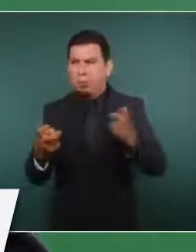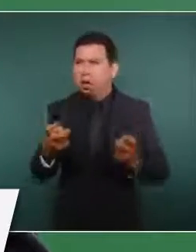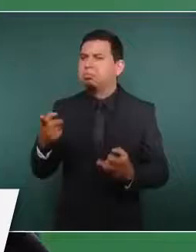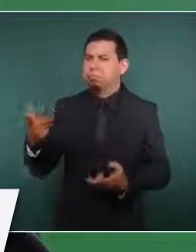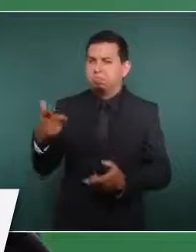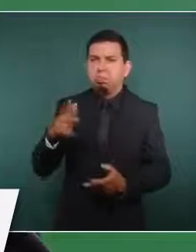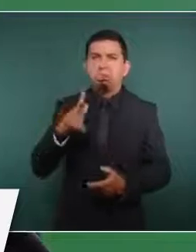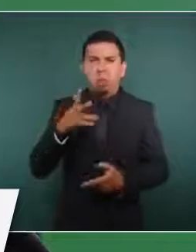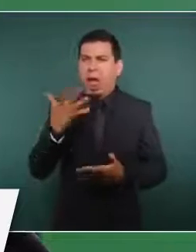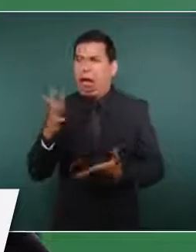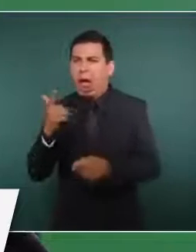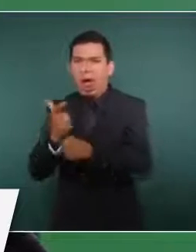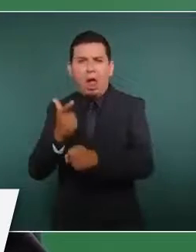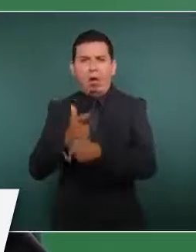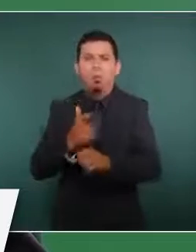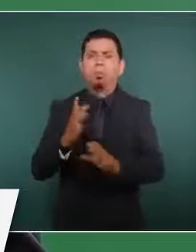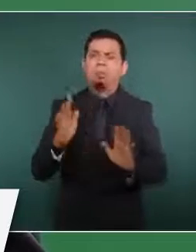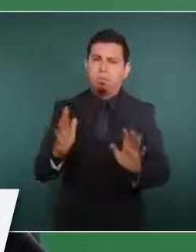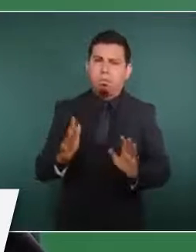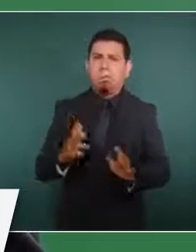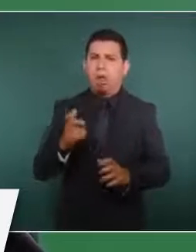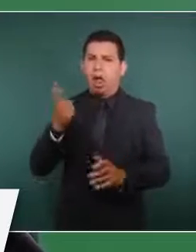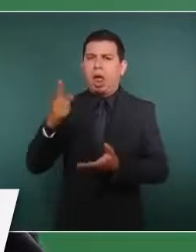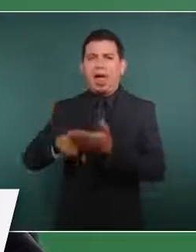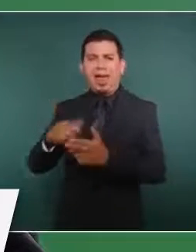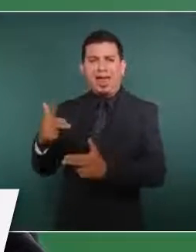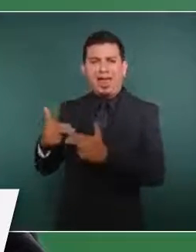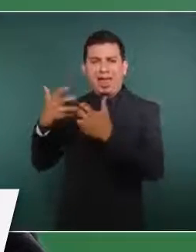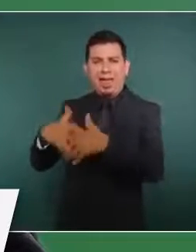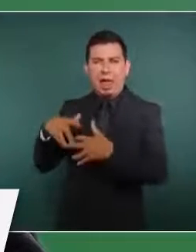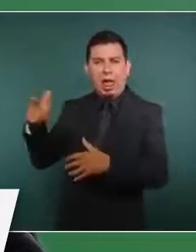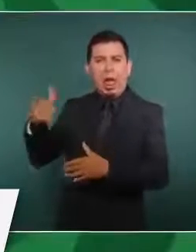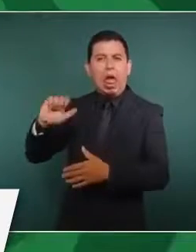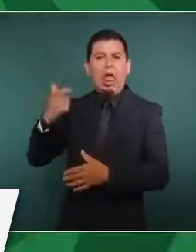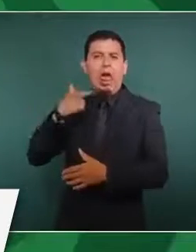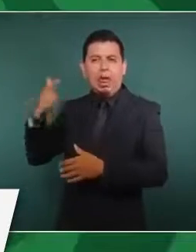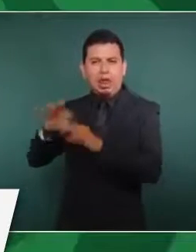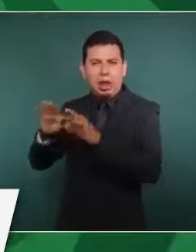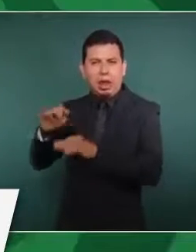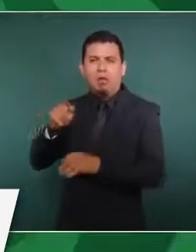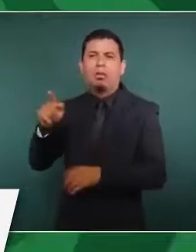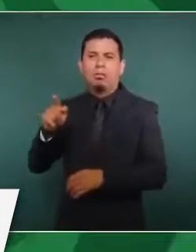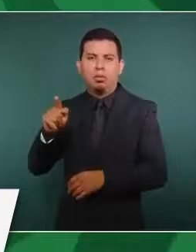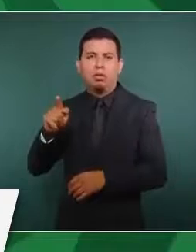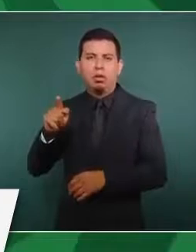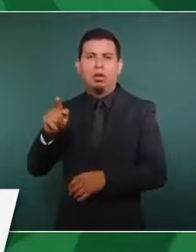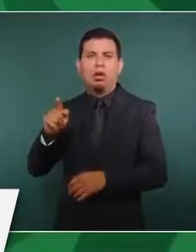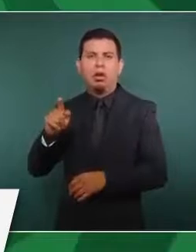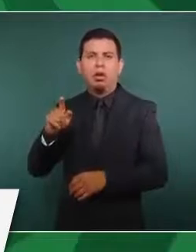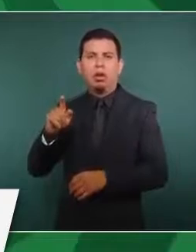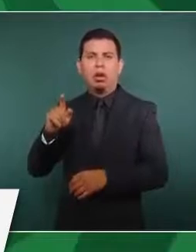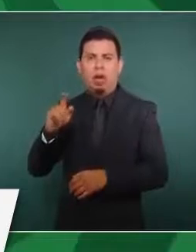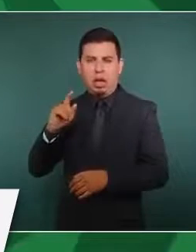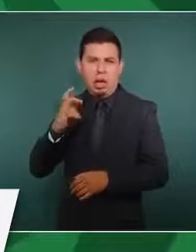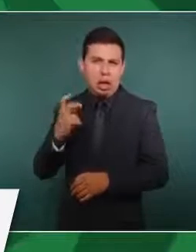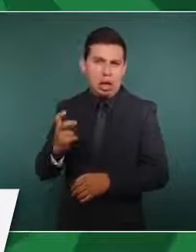Unidos. El dueño de esta empresa, el señor Odebrecht,